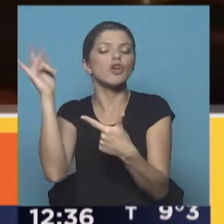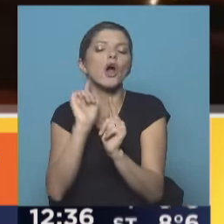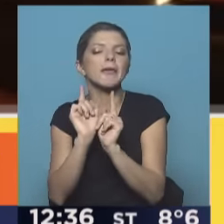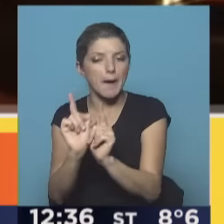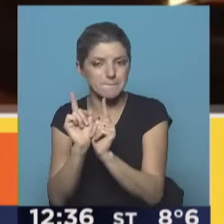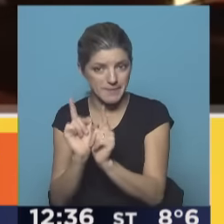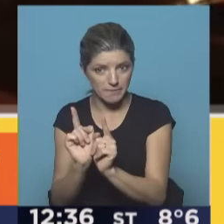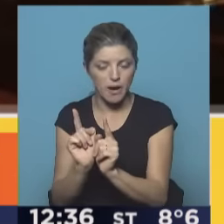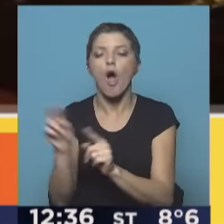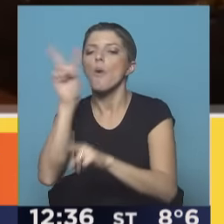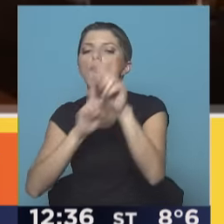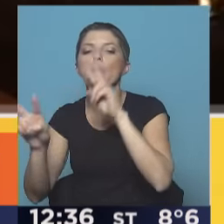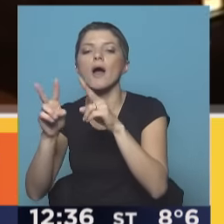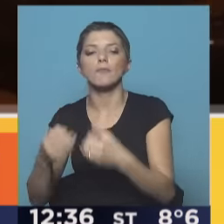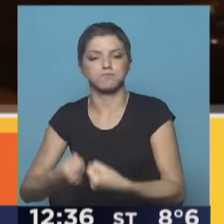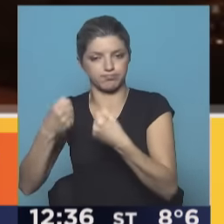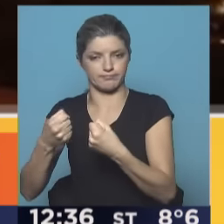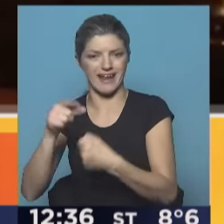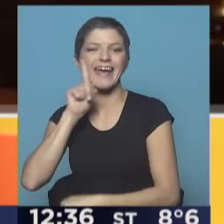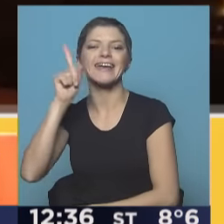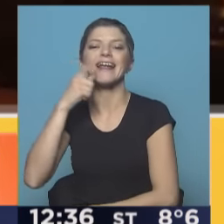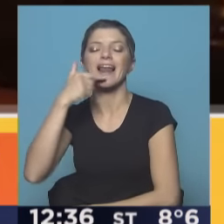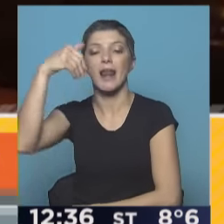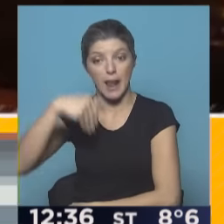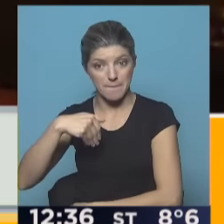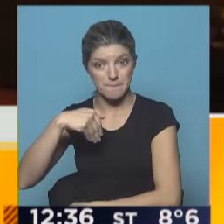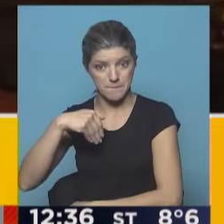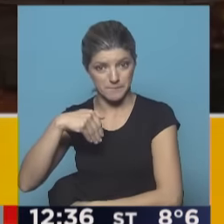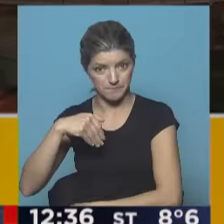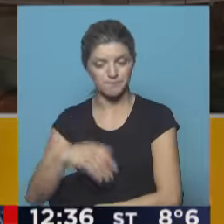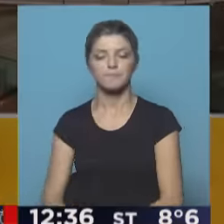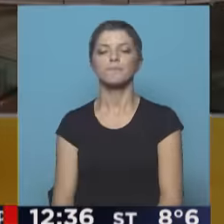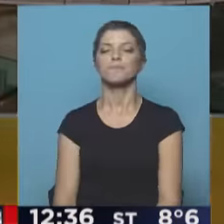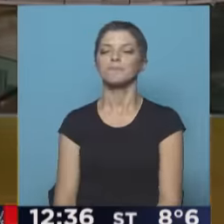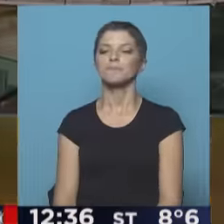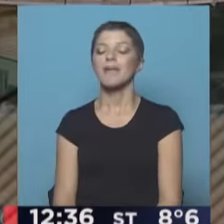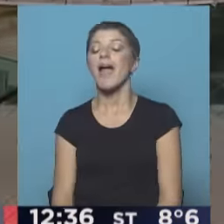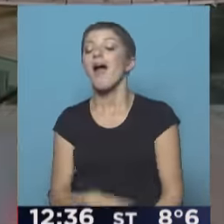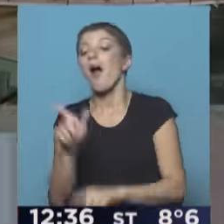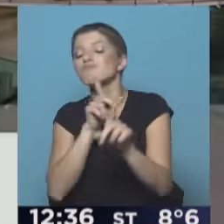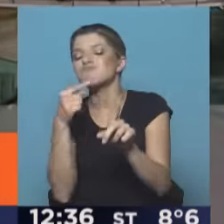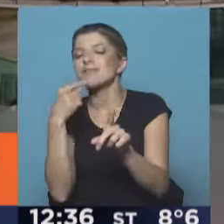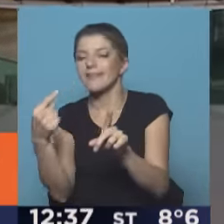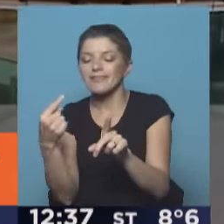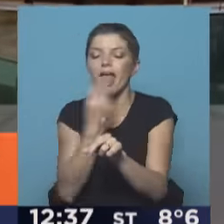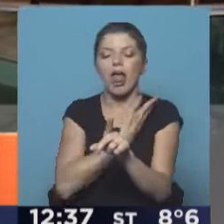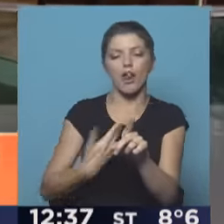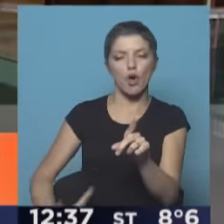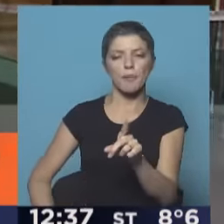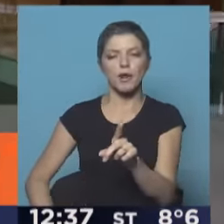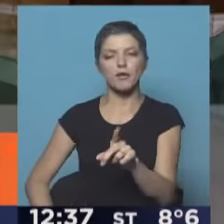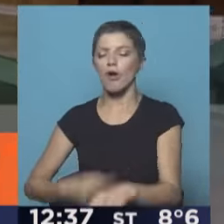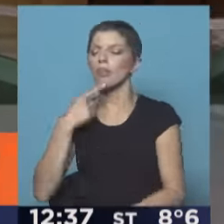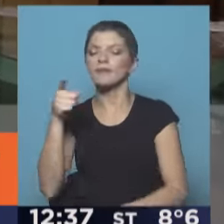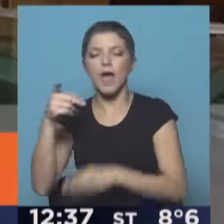el carácter islámico de la sociedad turca se sospechado la tesis del gobierno que son